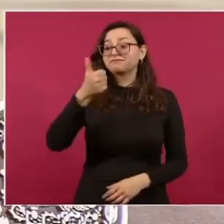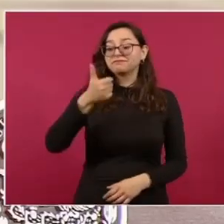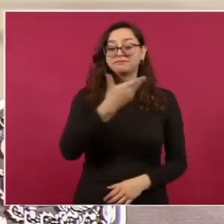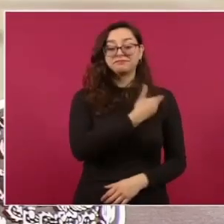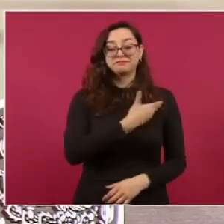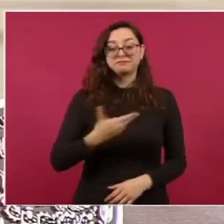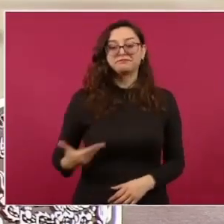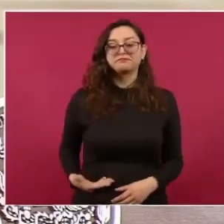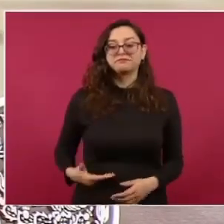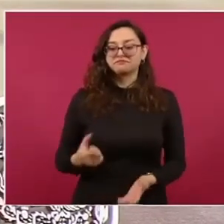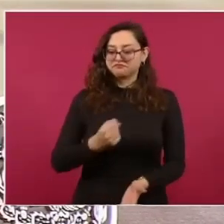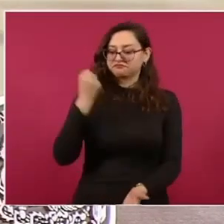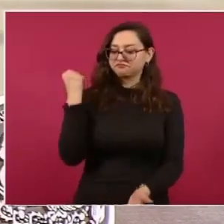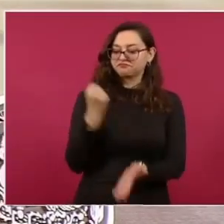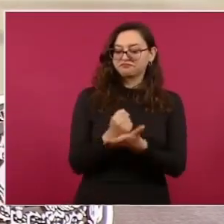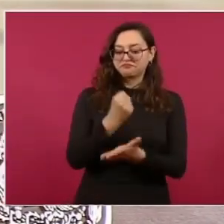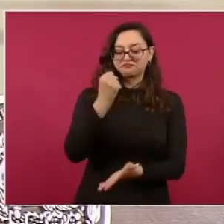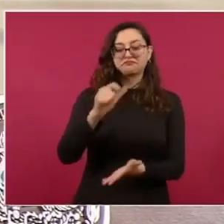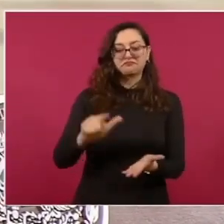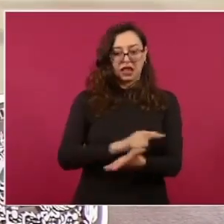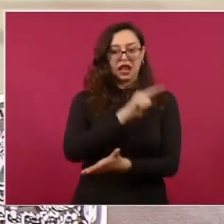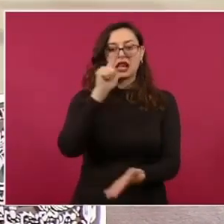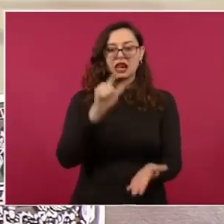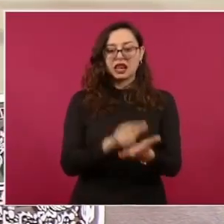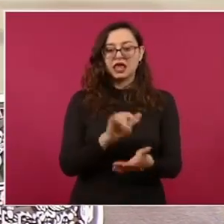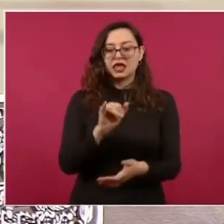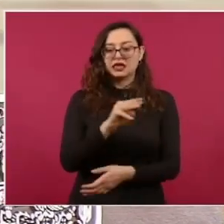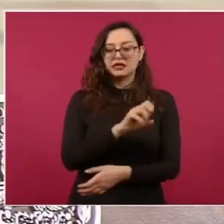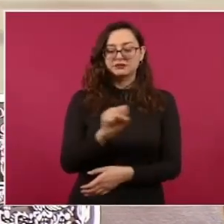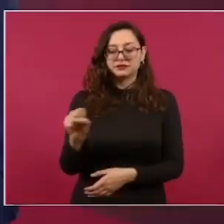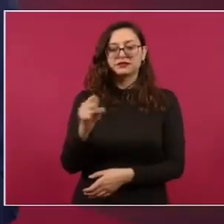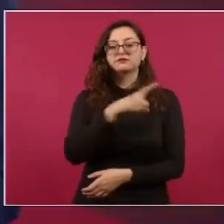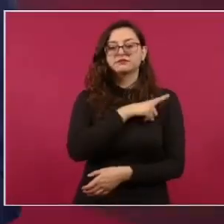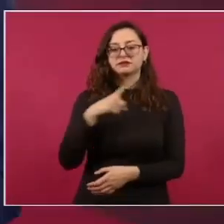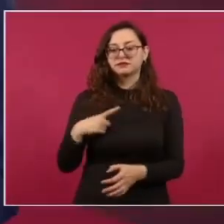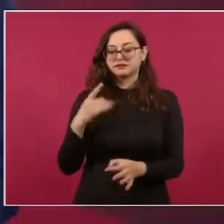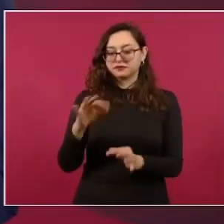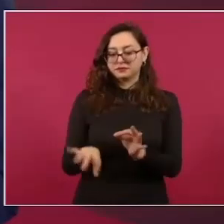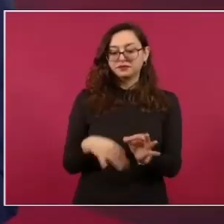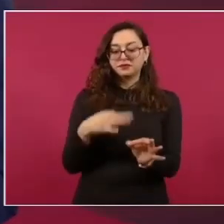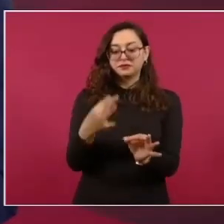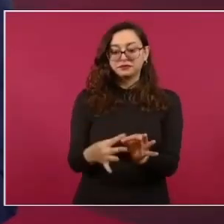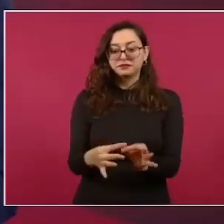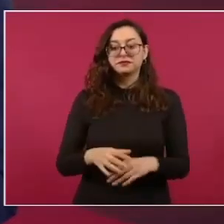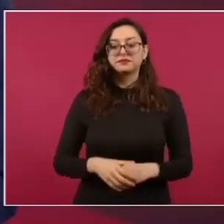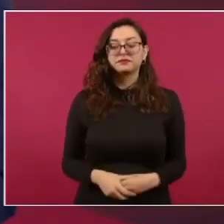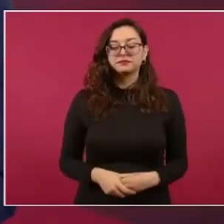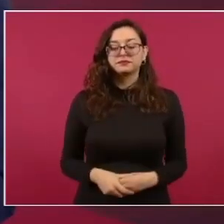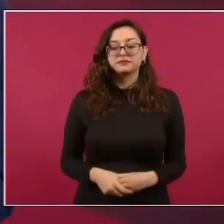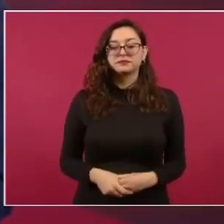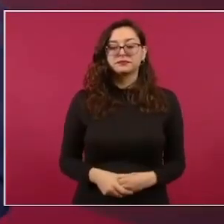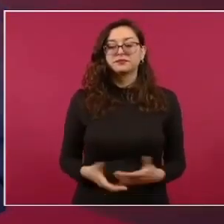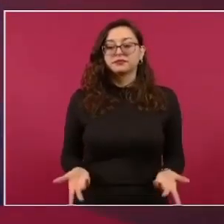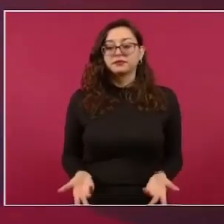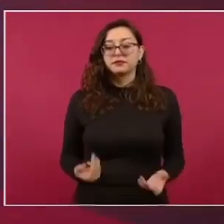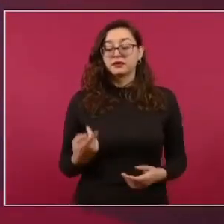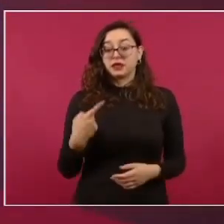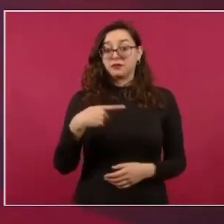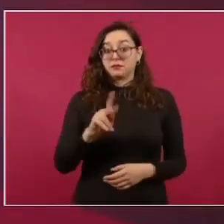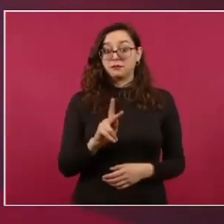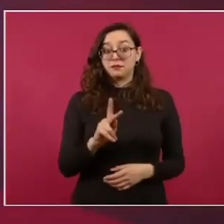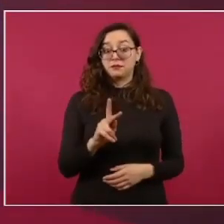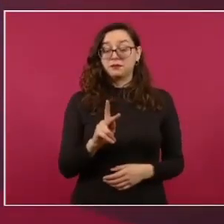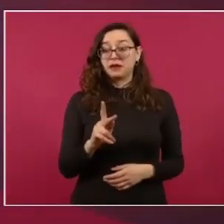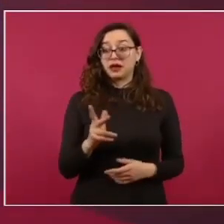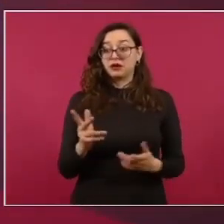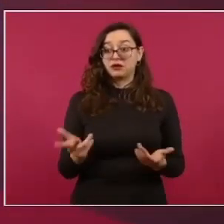y ordenaba su cumplimiento. Pero para que esa ley se publicara un día como hoy, de hace 80 años, una